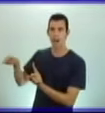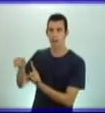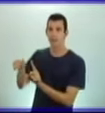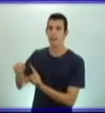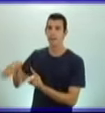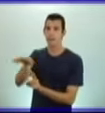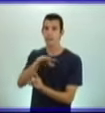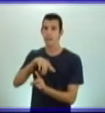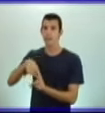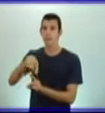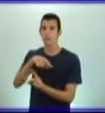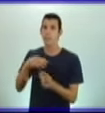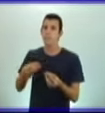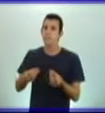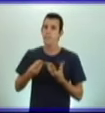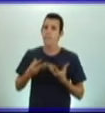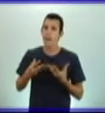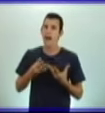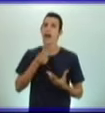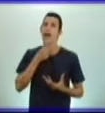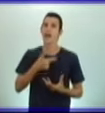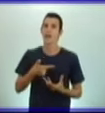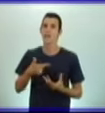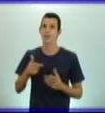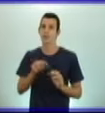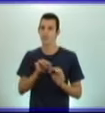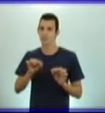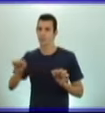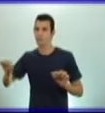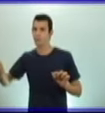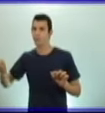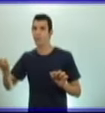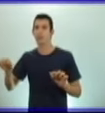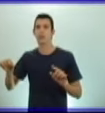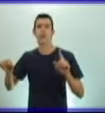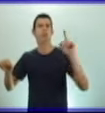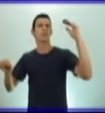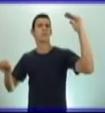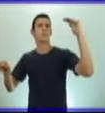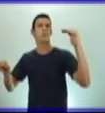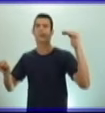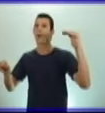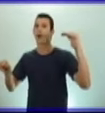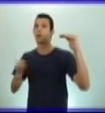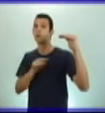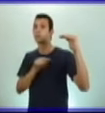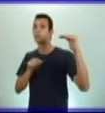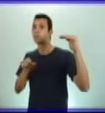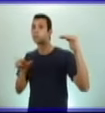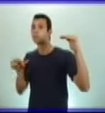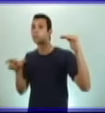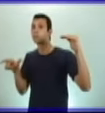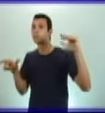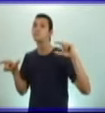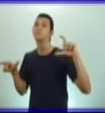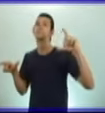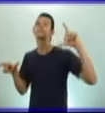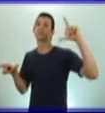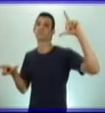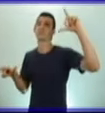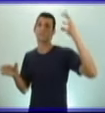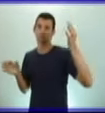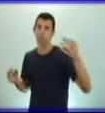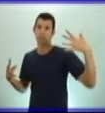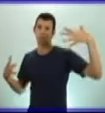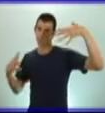aumentan? Que los valores de las imágenes también aumentan. Pero a la izquierda de menos 4, ¿qué sucede? Que a medida que los